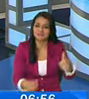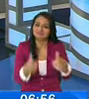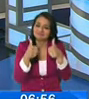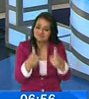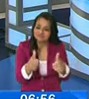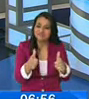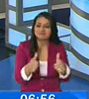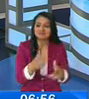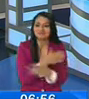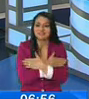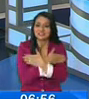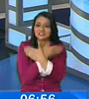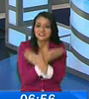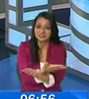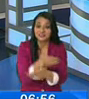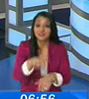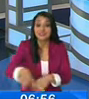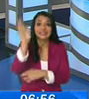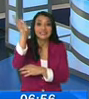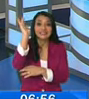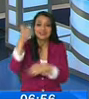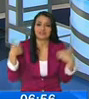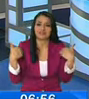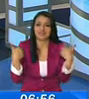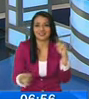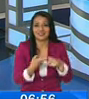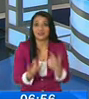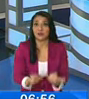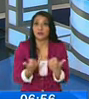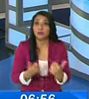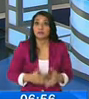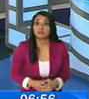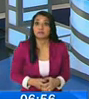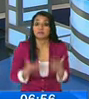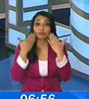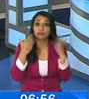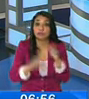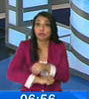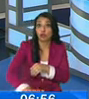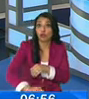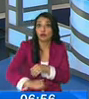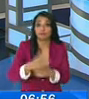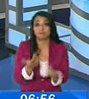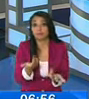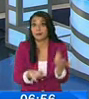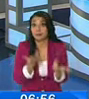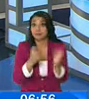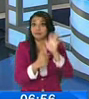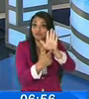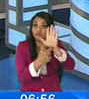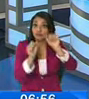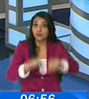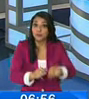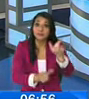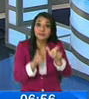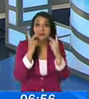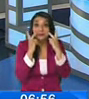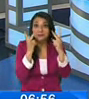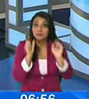los hinchas toreros, entonces deben estar festejando hasta el día de hoy. No sé si tenemos el gol de Alves para delicia y